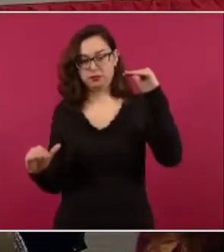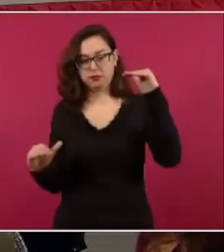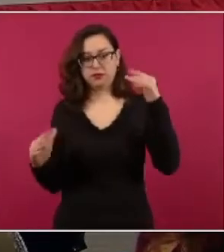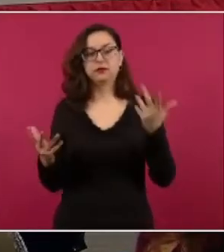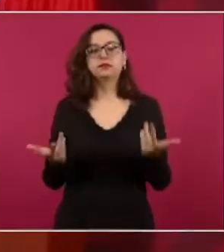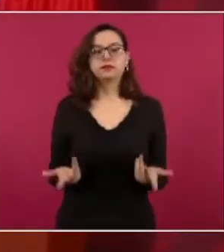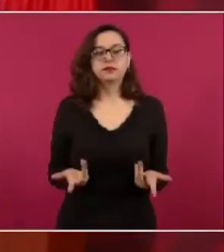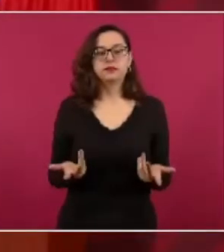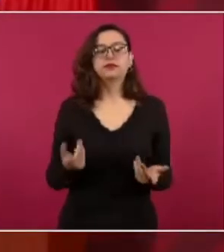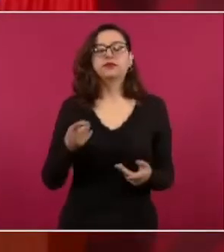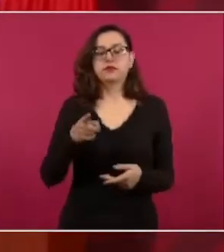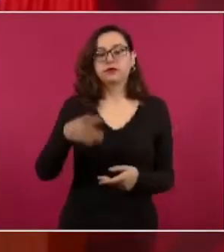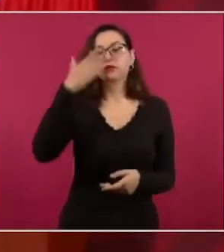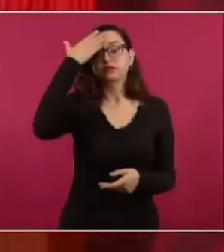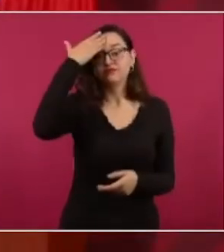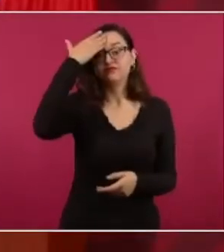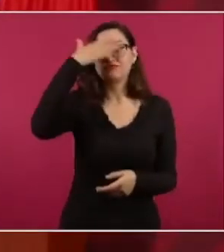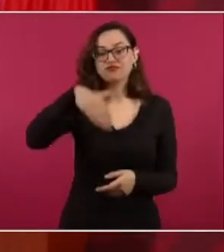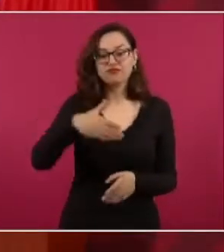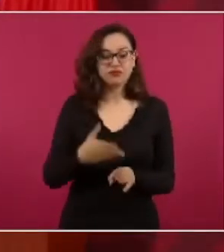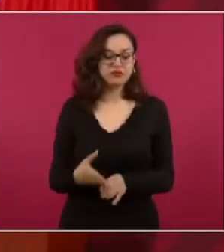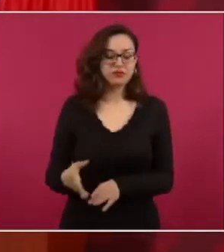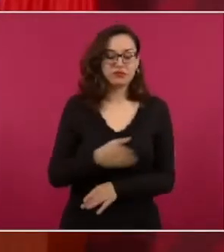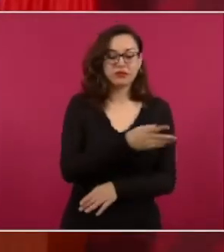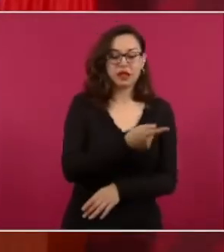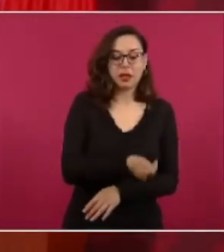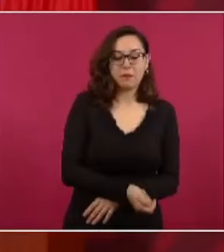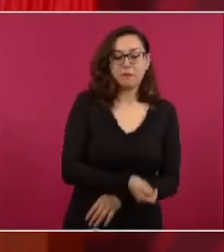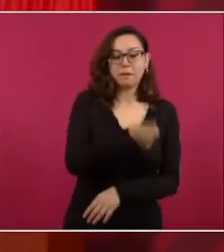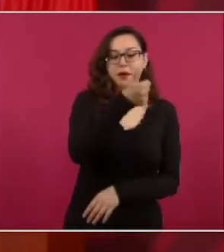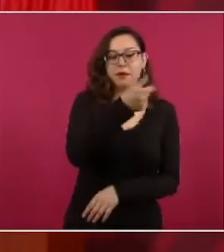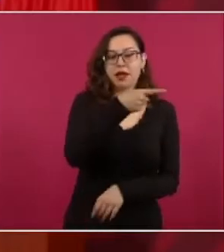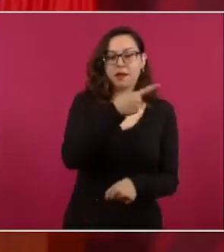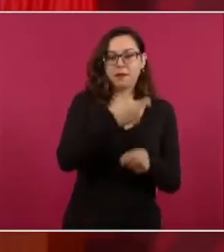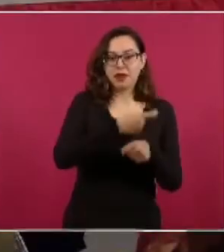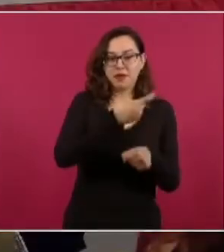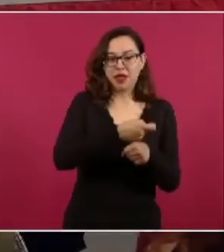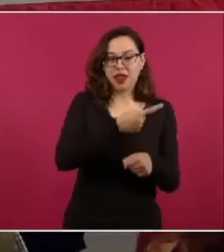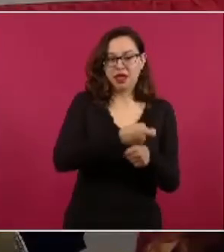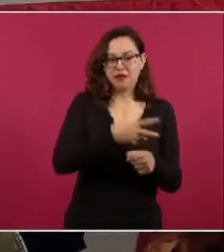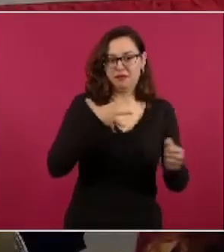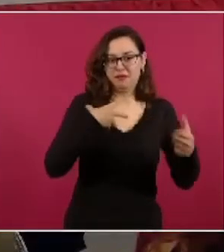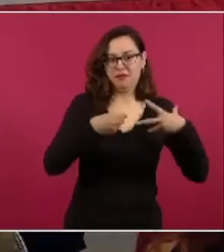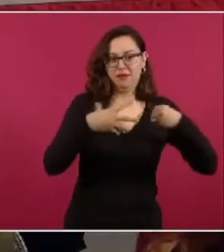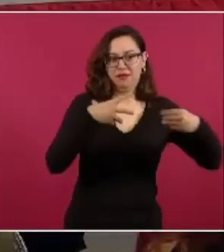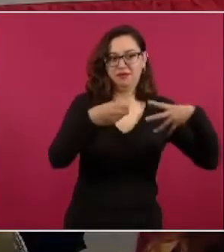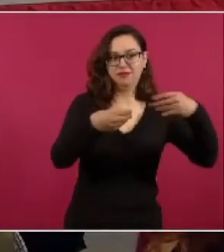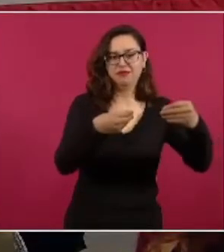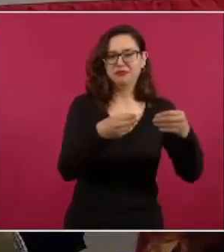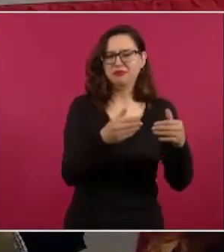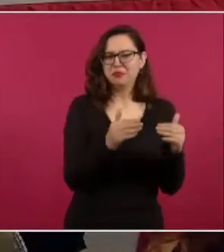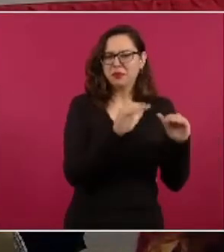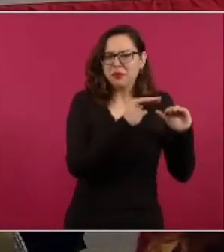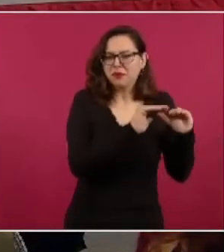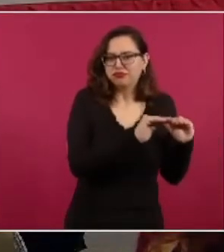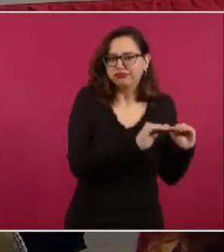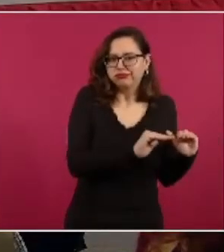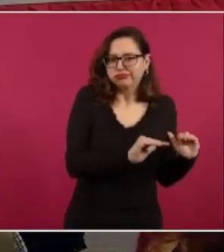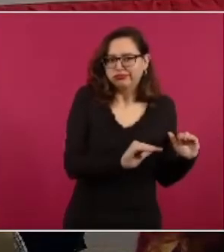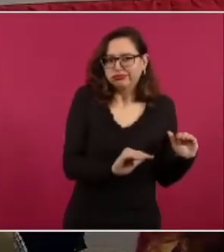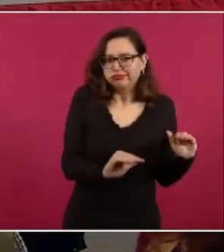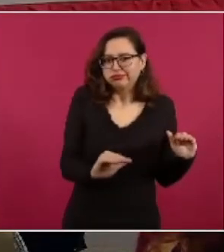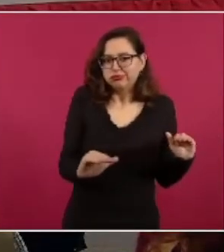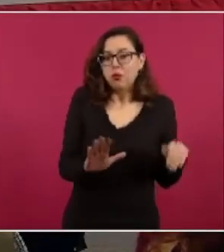saben todas y todos, fue la ola más pequeña como producto de las acciones que hicimos en su momento con la Jornada Nacional de